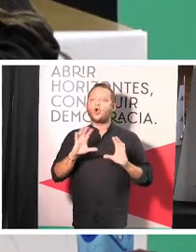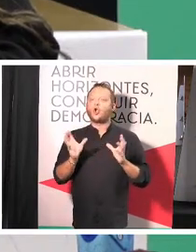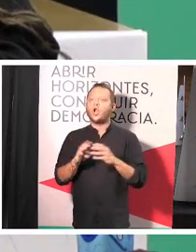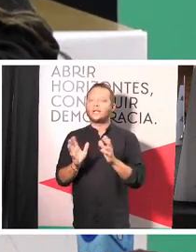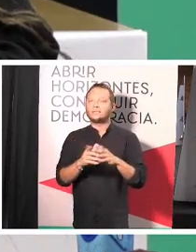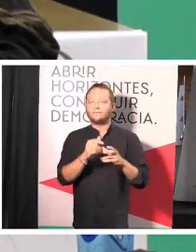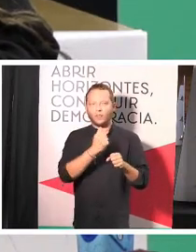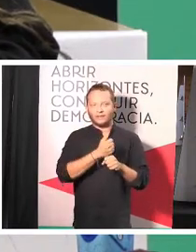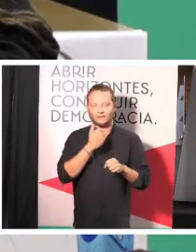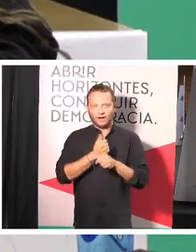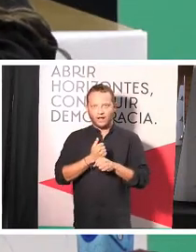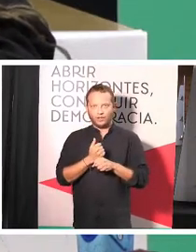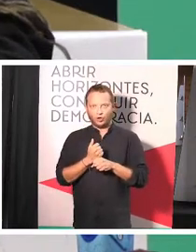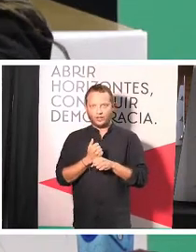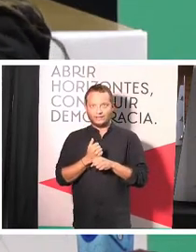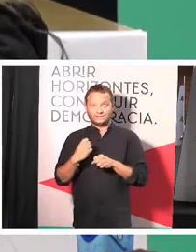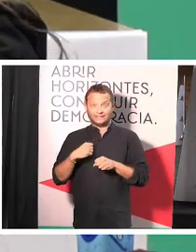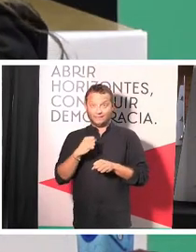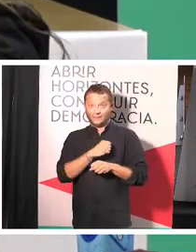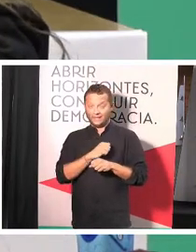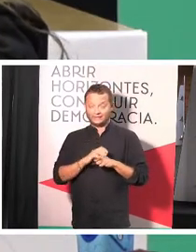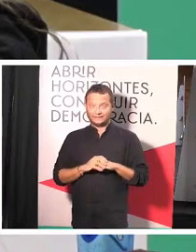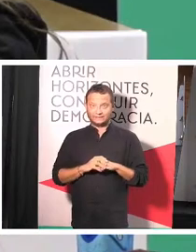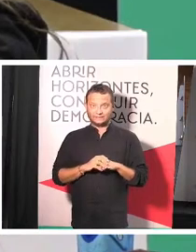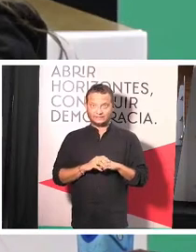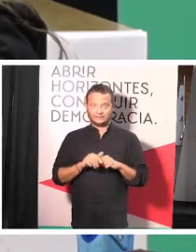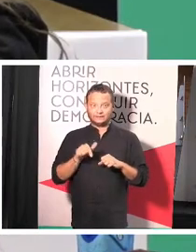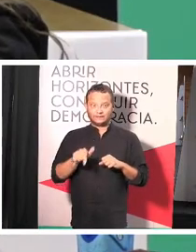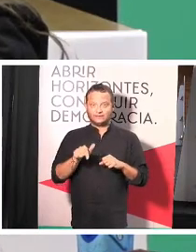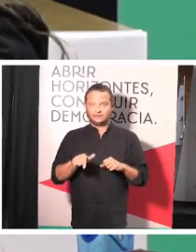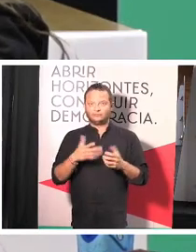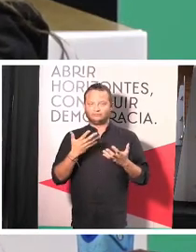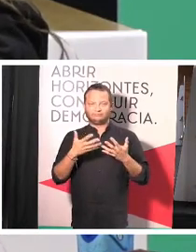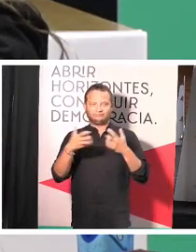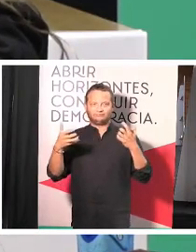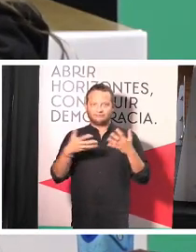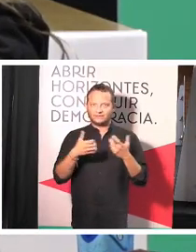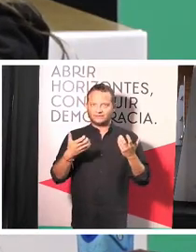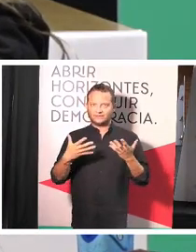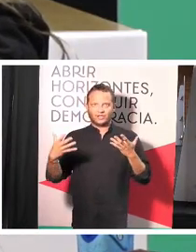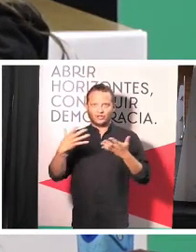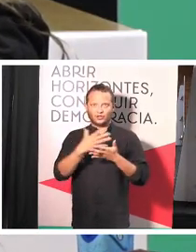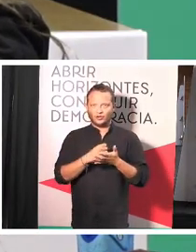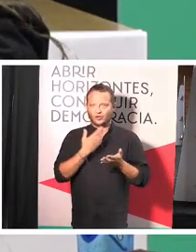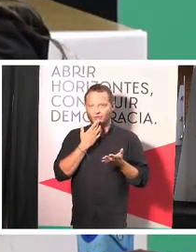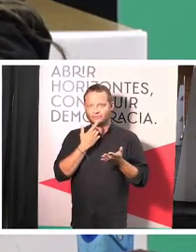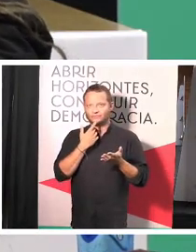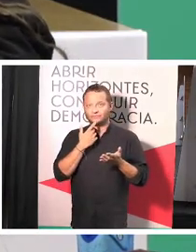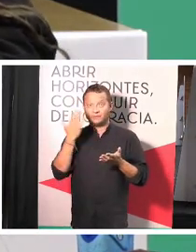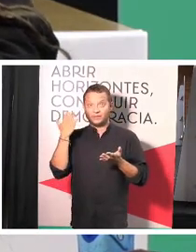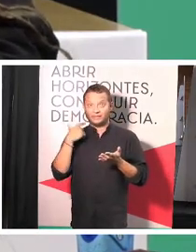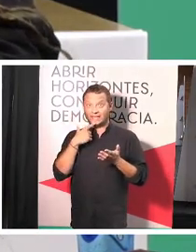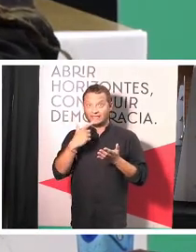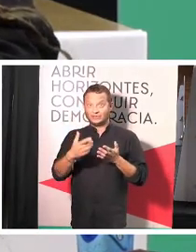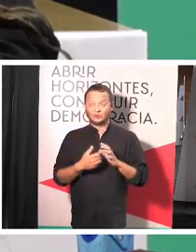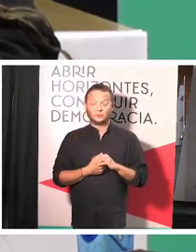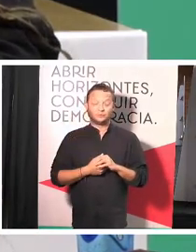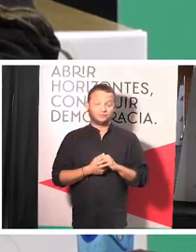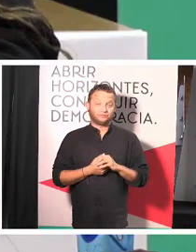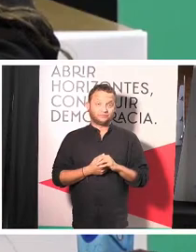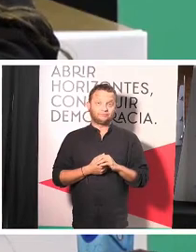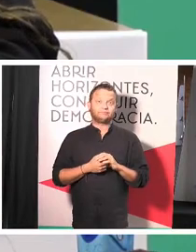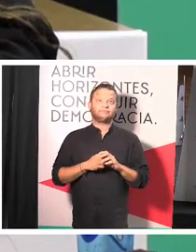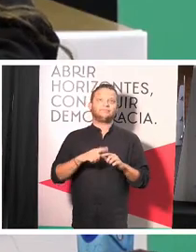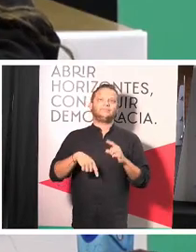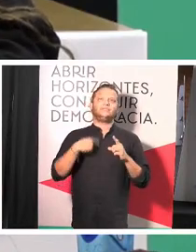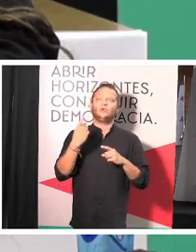de trabajadores independientes, ¿no? Esto es una legitimización a todo lo que he dicho. Y